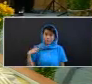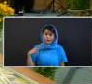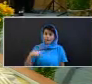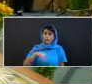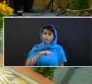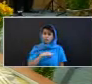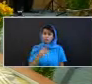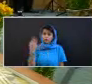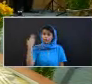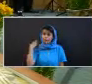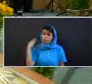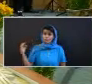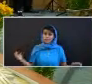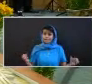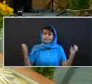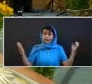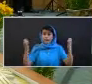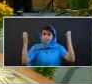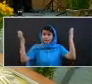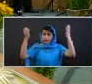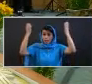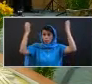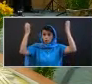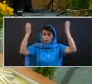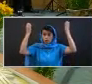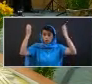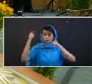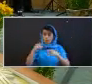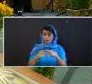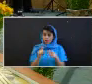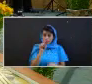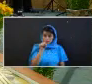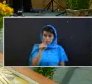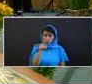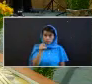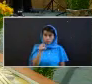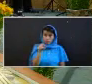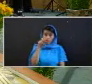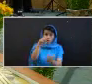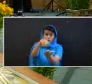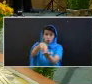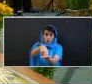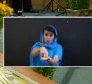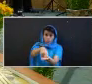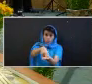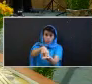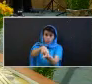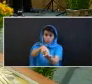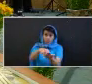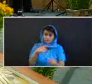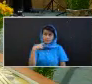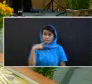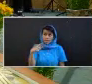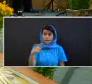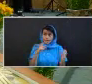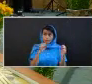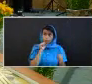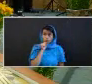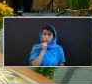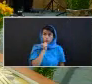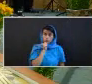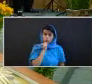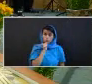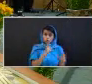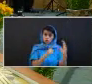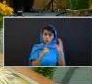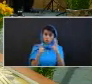nosotros fuésemos exaltados. Por esa causa doblo mis rodillas, decía el apóstol, delante